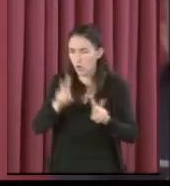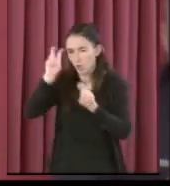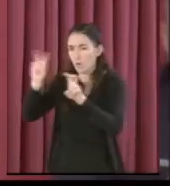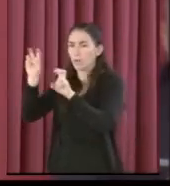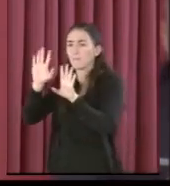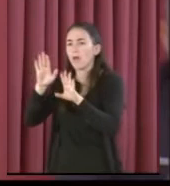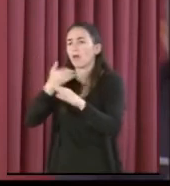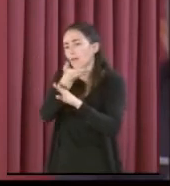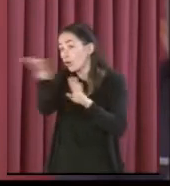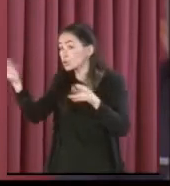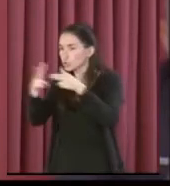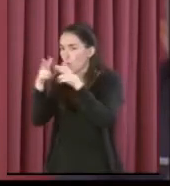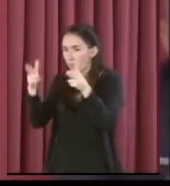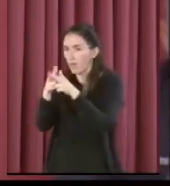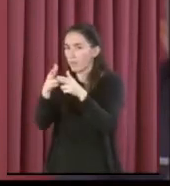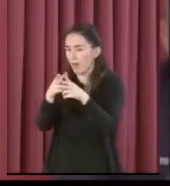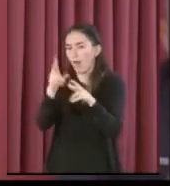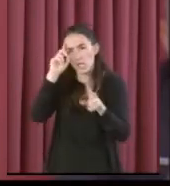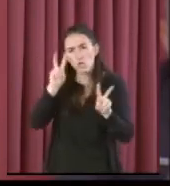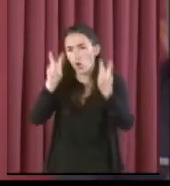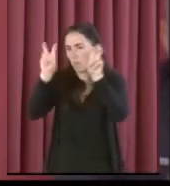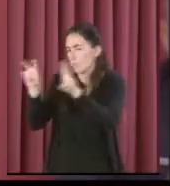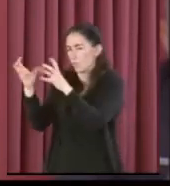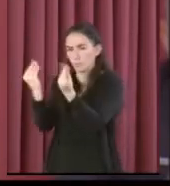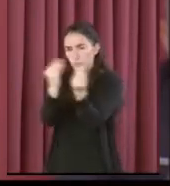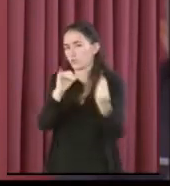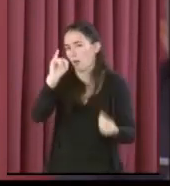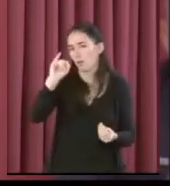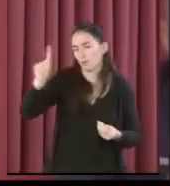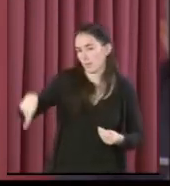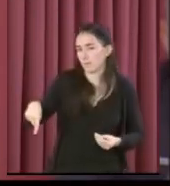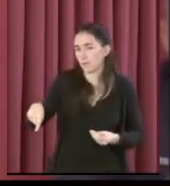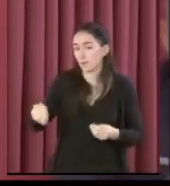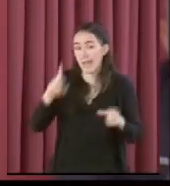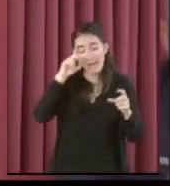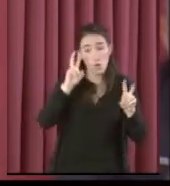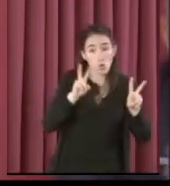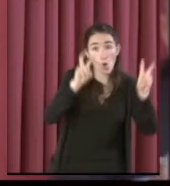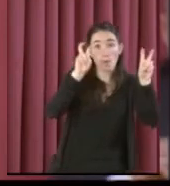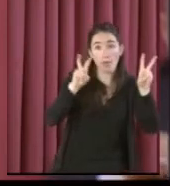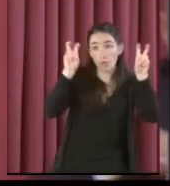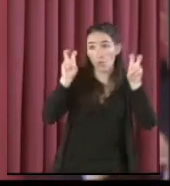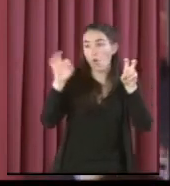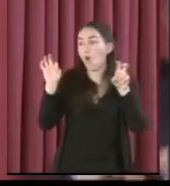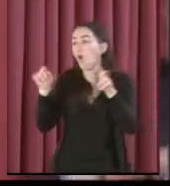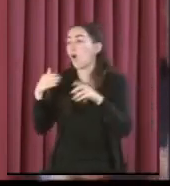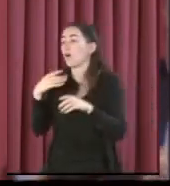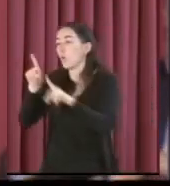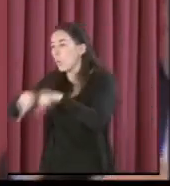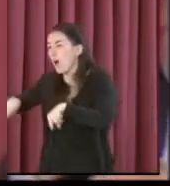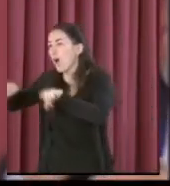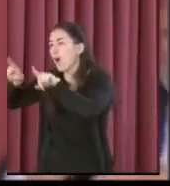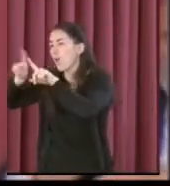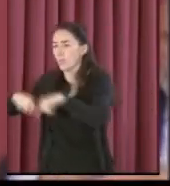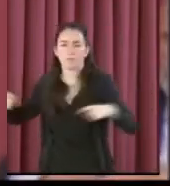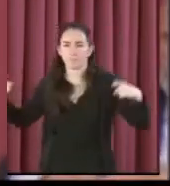conjunto de la sociedad. La innovación es, al fin y al cabo, enemiga acérrima de las inercias sin sentido. Supone una